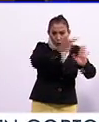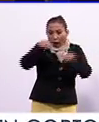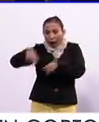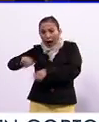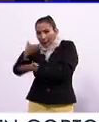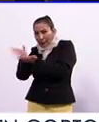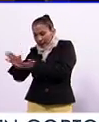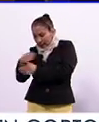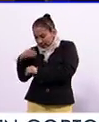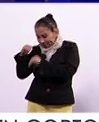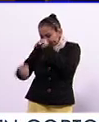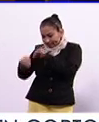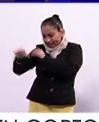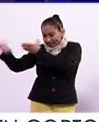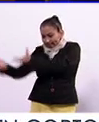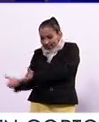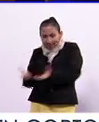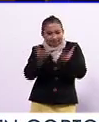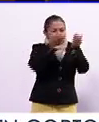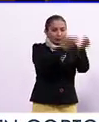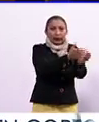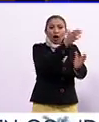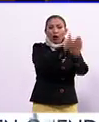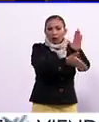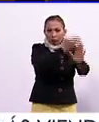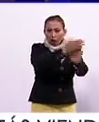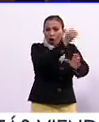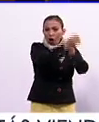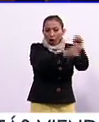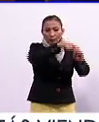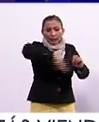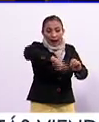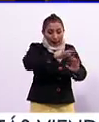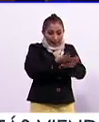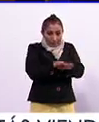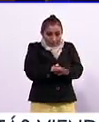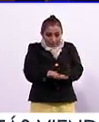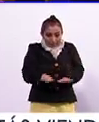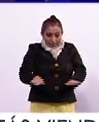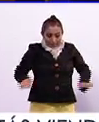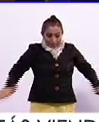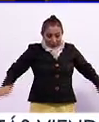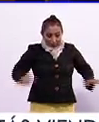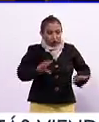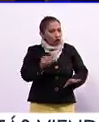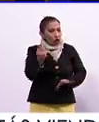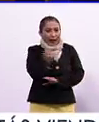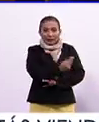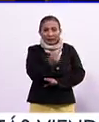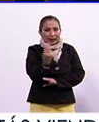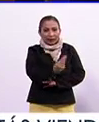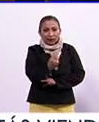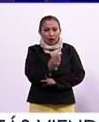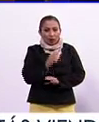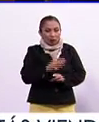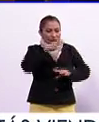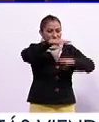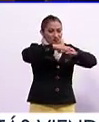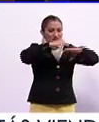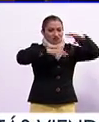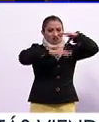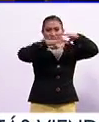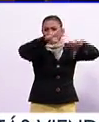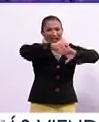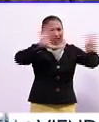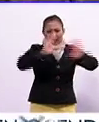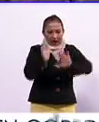llevaba, transportaba todo esto a la obra, se hacía en el piso, sin necesidad de tener andamios ni nada,